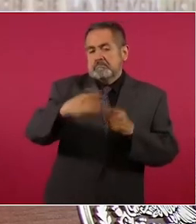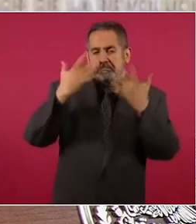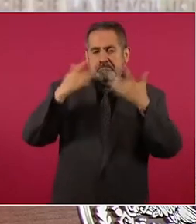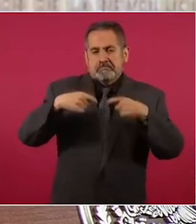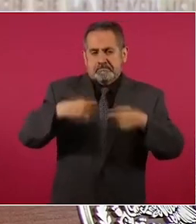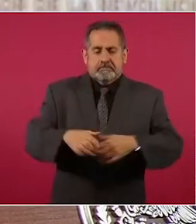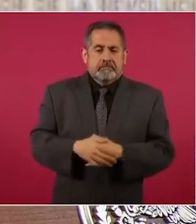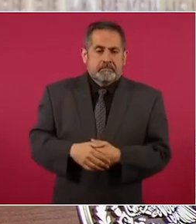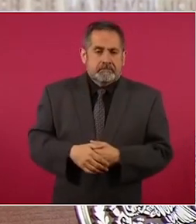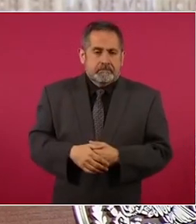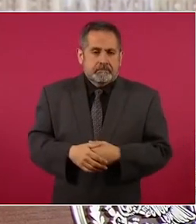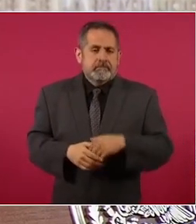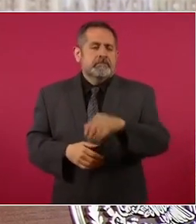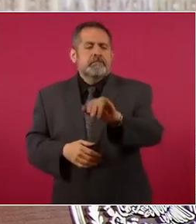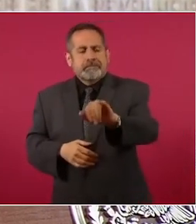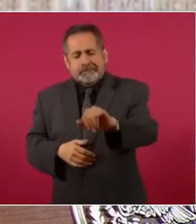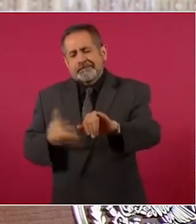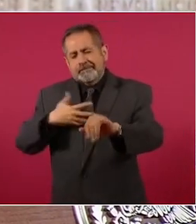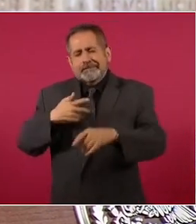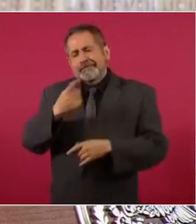Sí, tengo una, pero imaginaria.